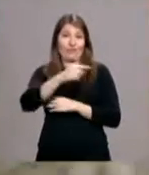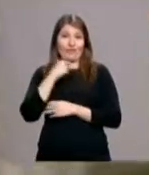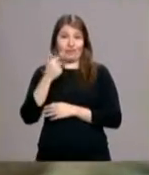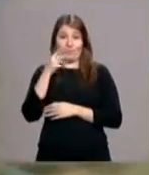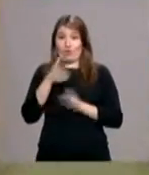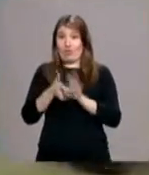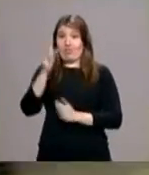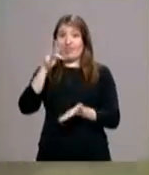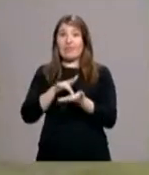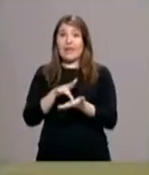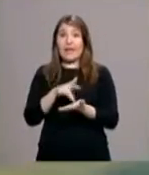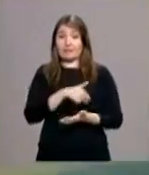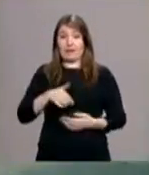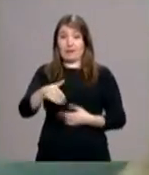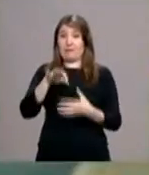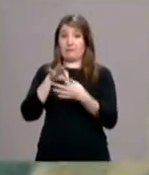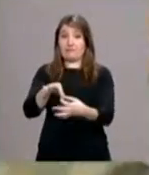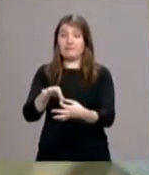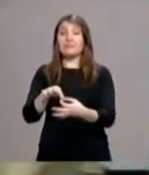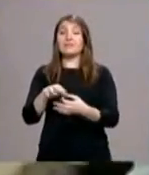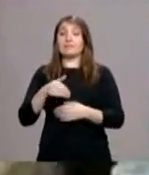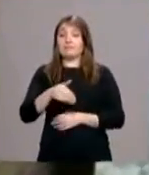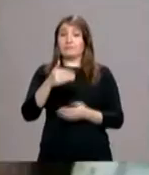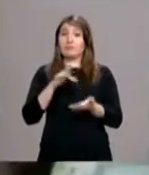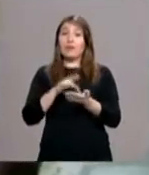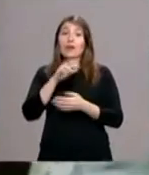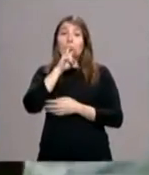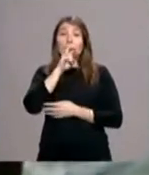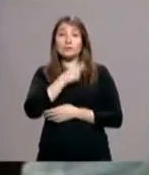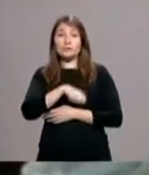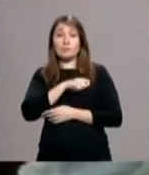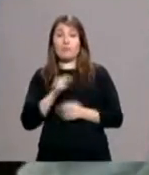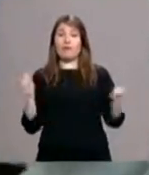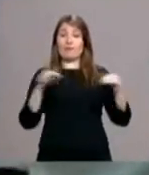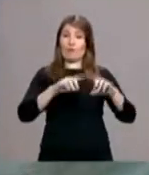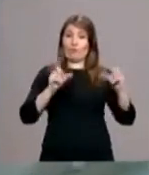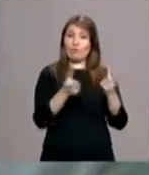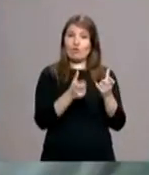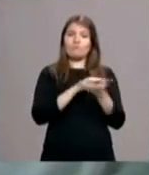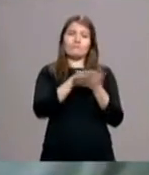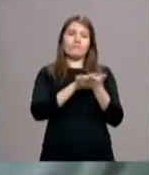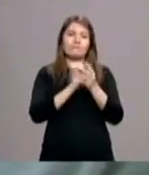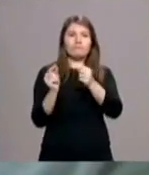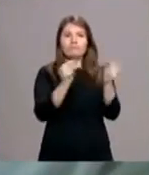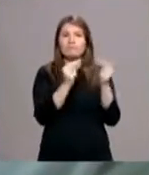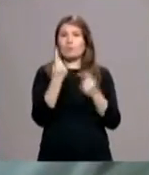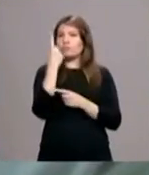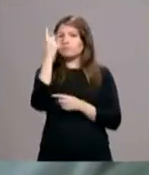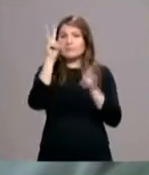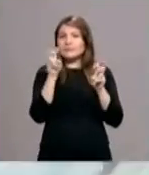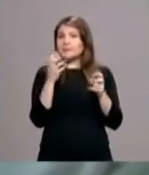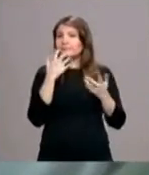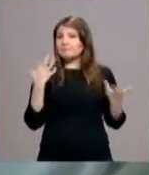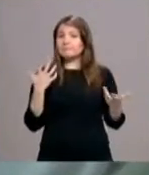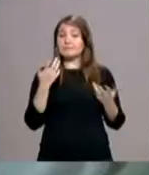seminario porque la plenaria que celebrarán estos próximos días los obispos españoles, uno de los puntos fundamentales va a ser cómo aplicar